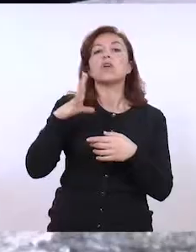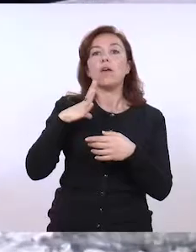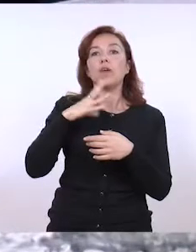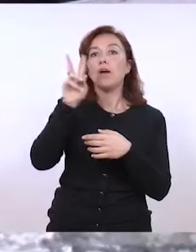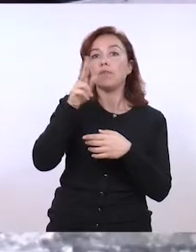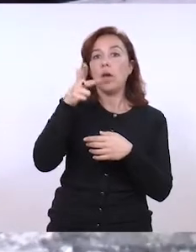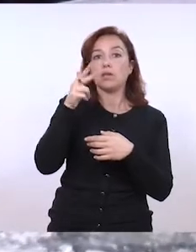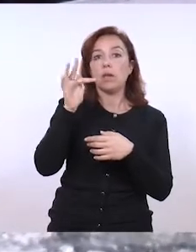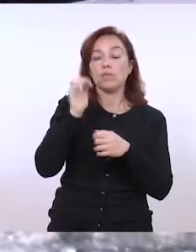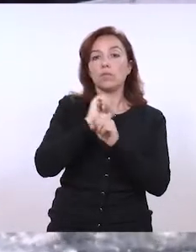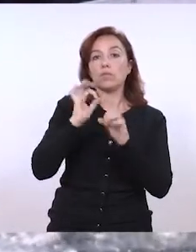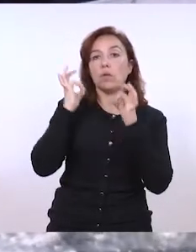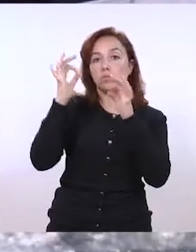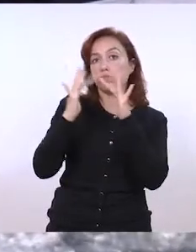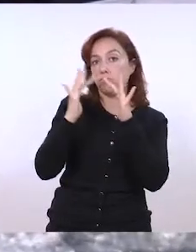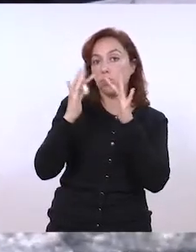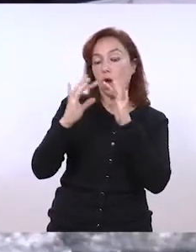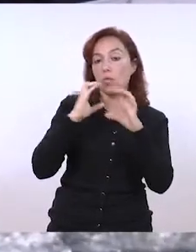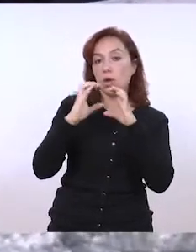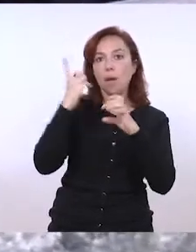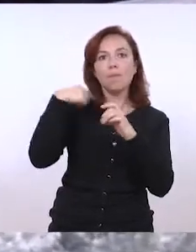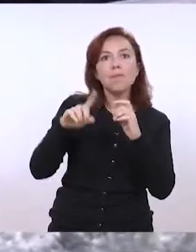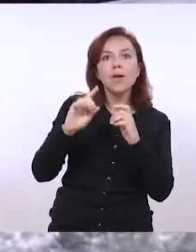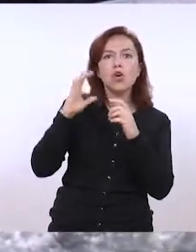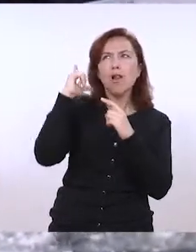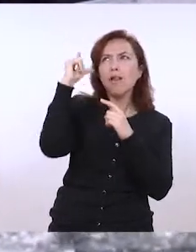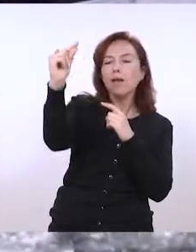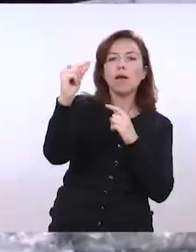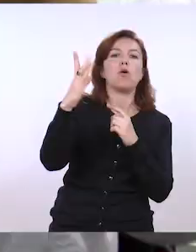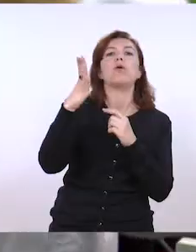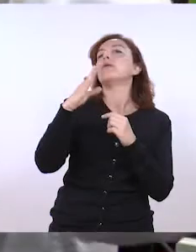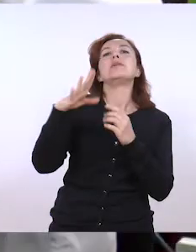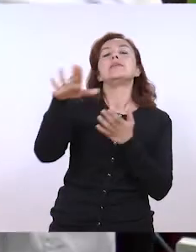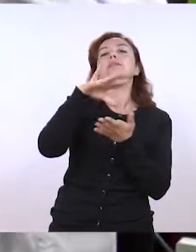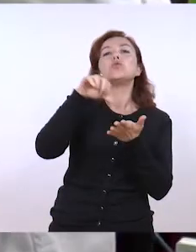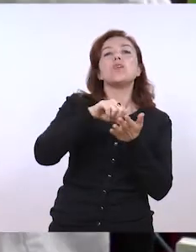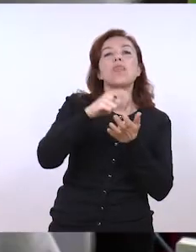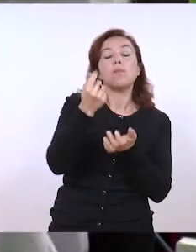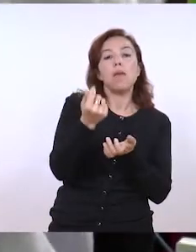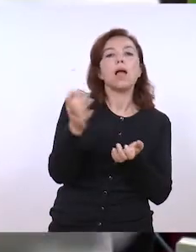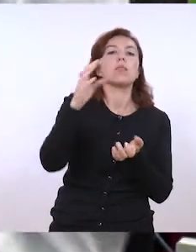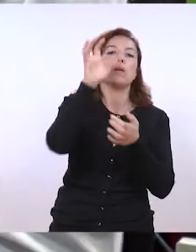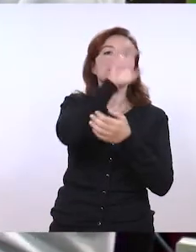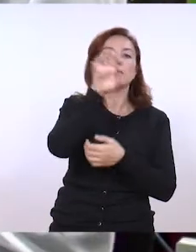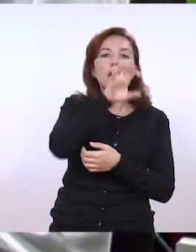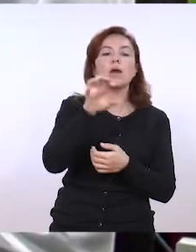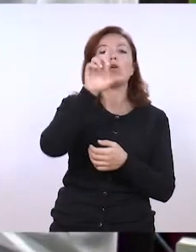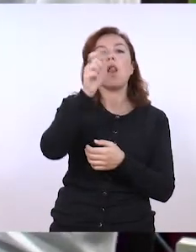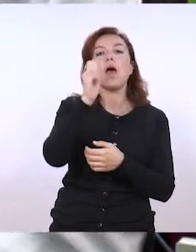cobertura. Pero toda la periferia de Montevideo, Ciudad del Plata, Cerro, o sea, La